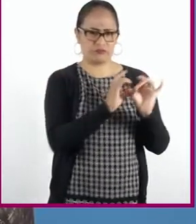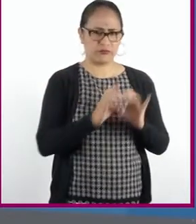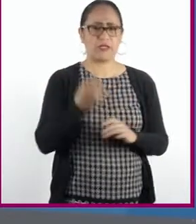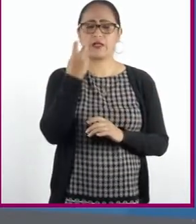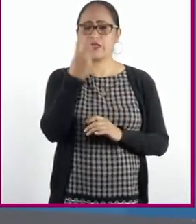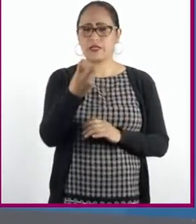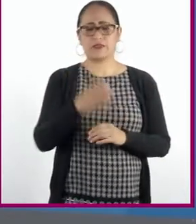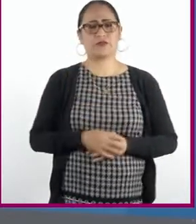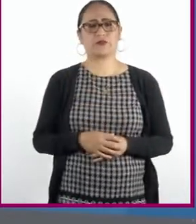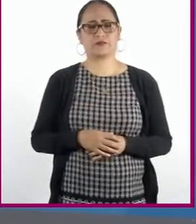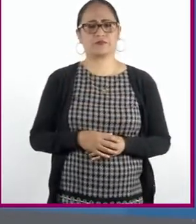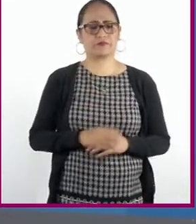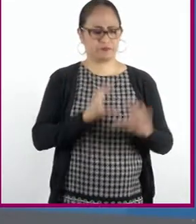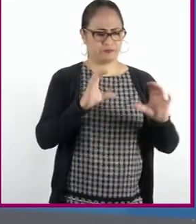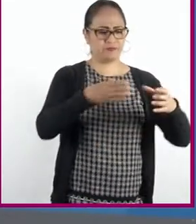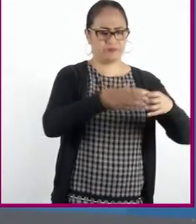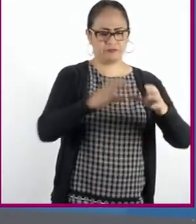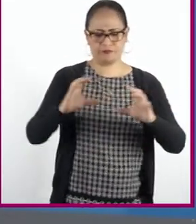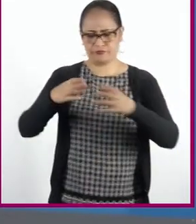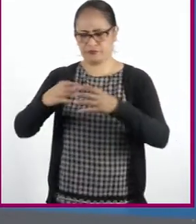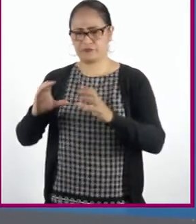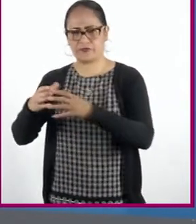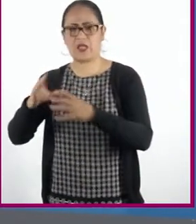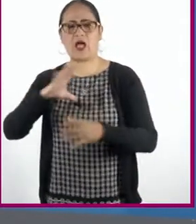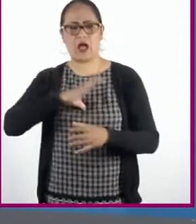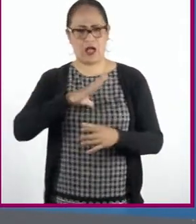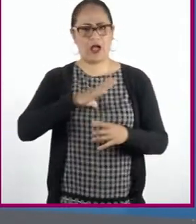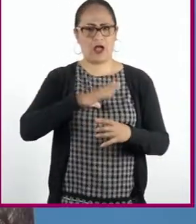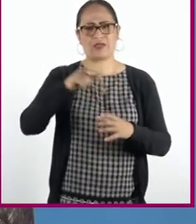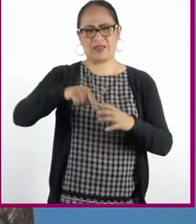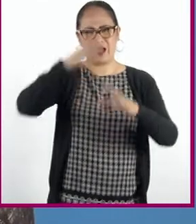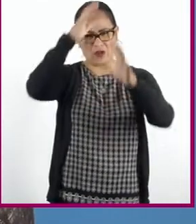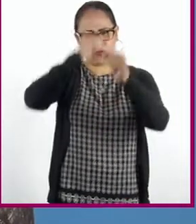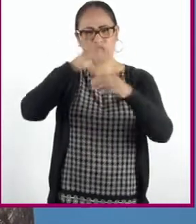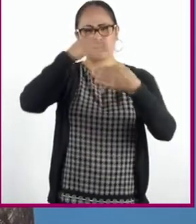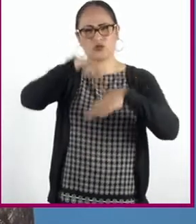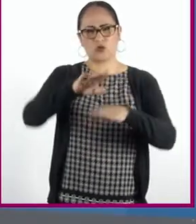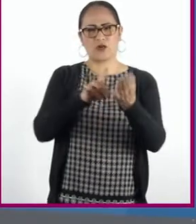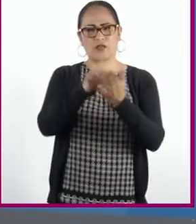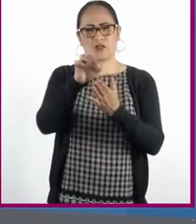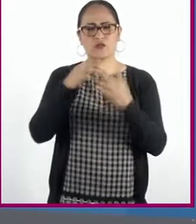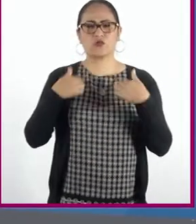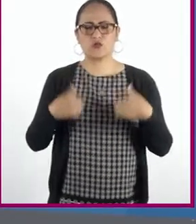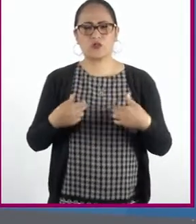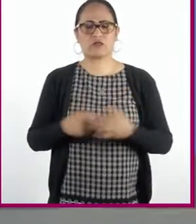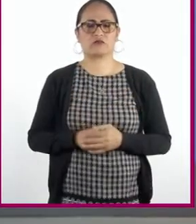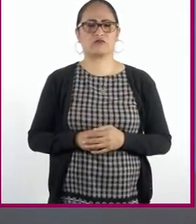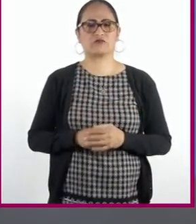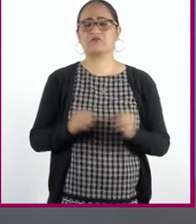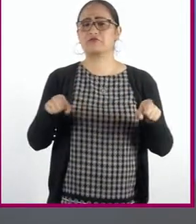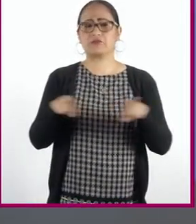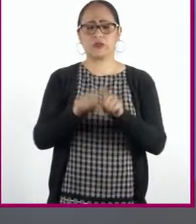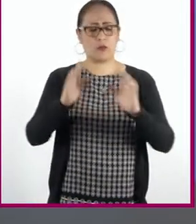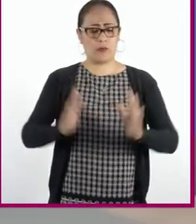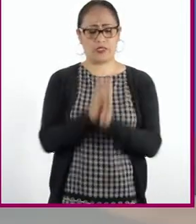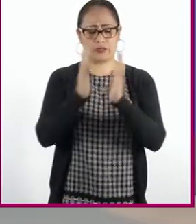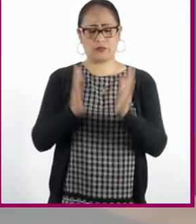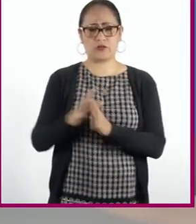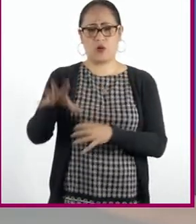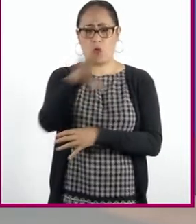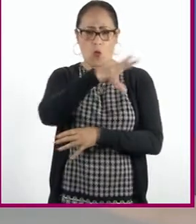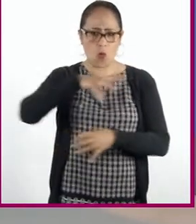explican los órganos creados en virtud de tratados de derechos humanos. Participación e inclusión. Todas las personas